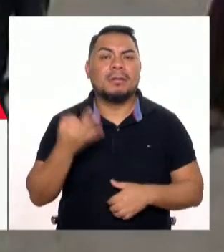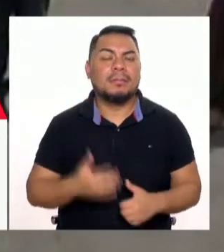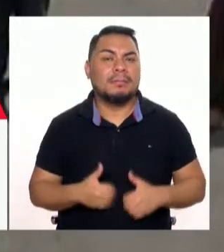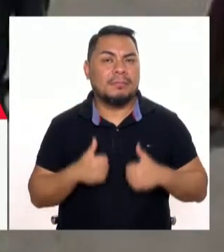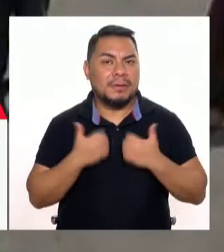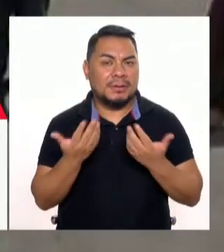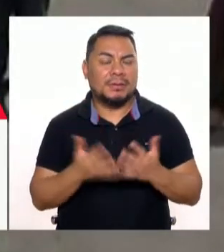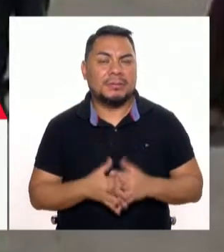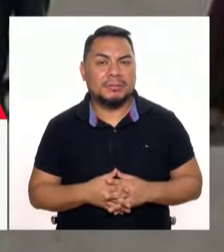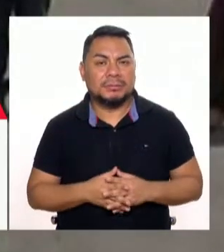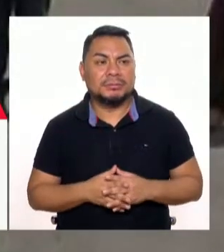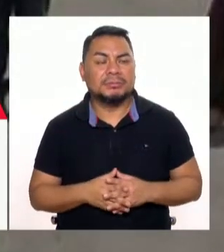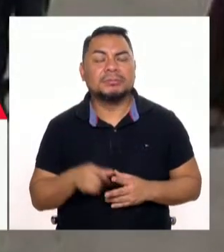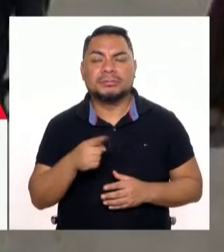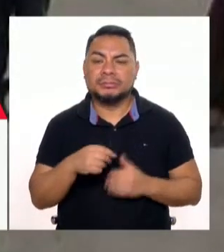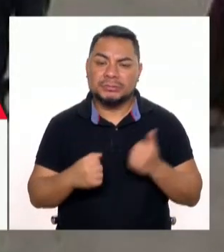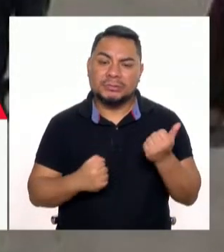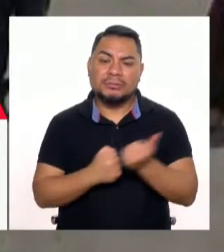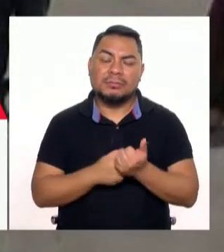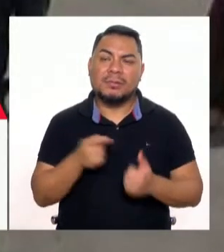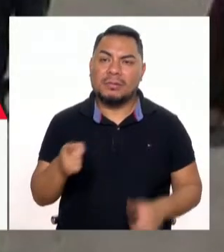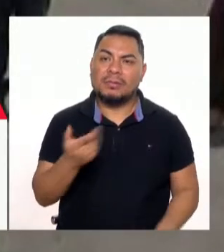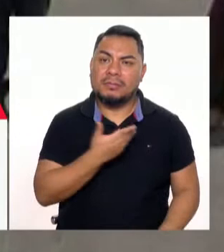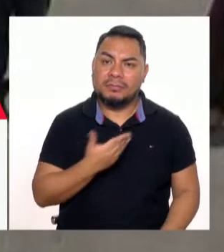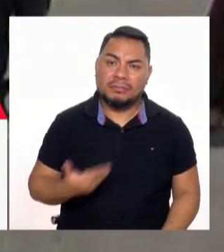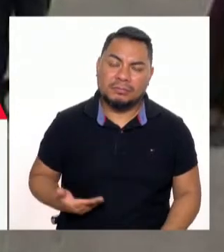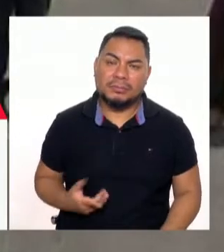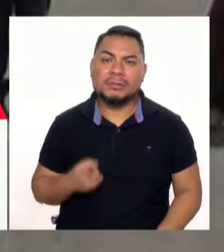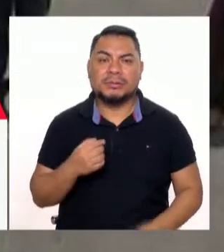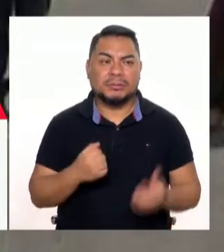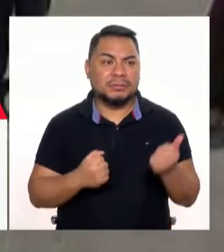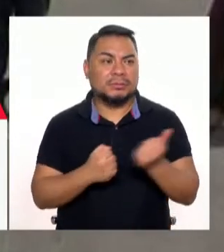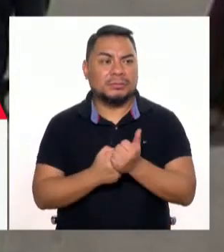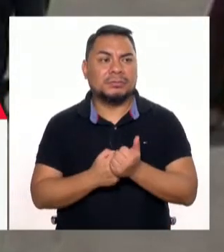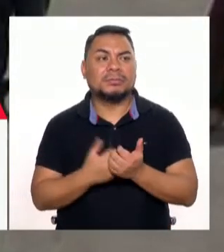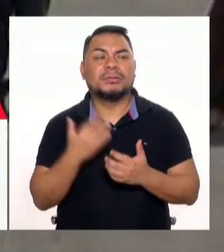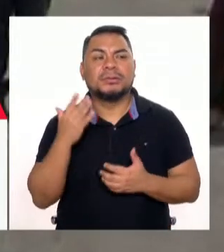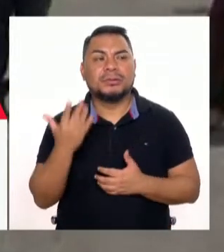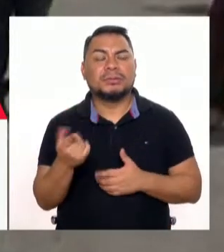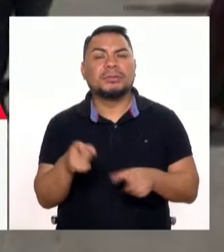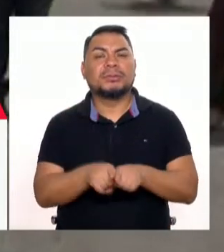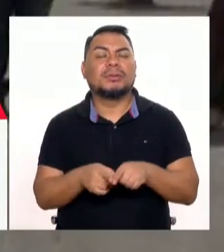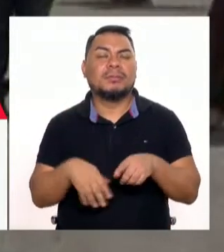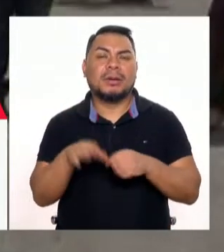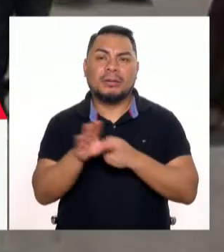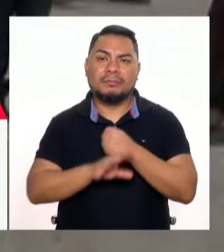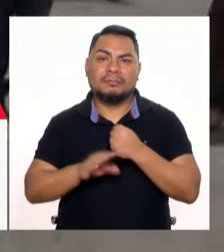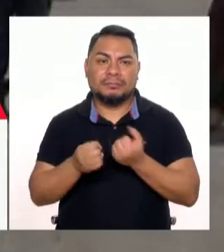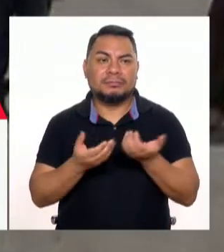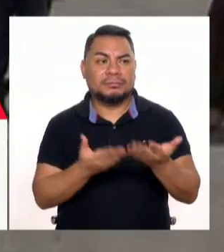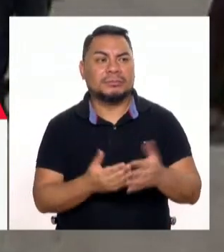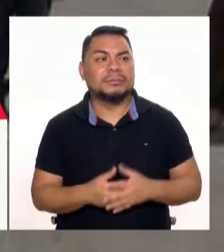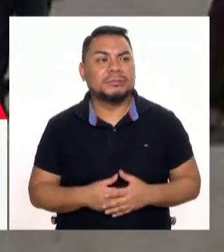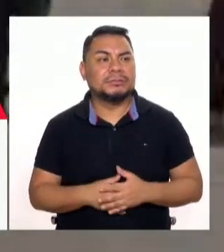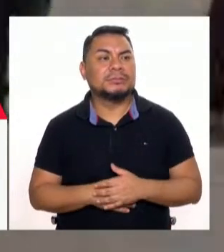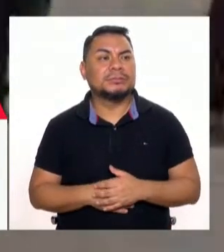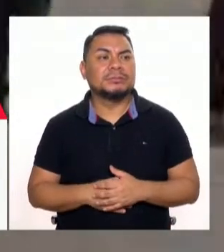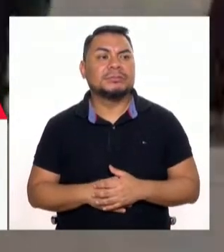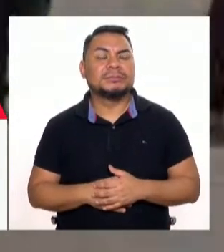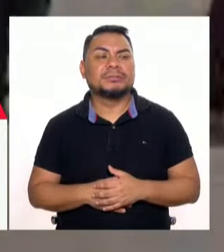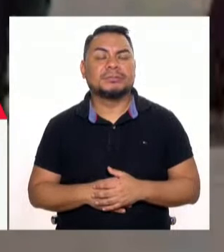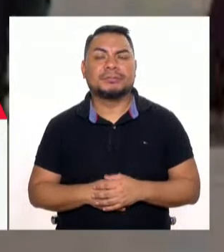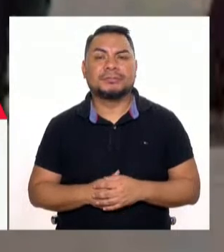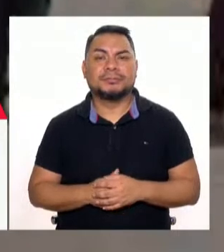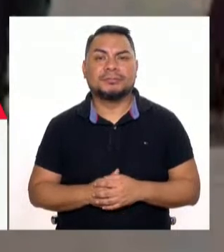vida apoya a los presidentes apoyalos con sus saneamiento básico que por todos